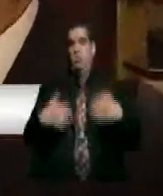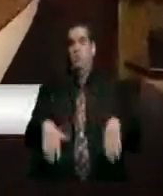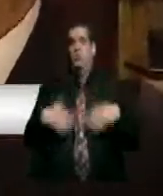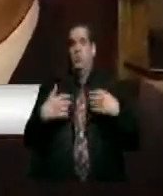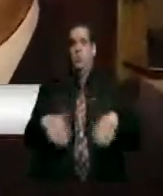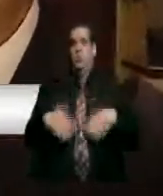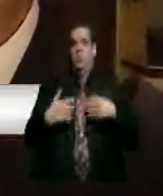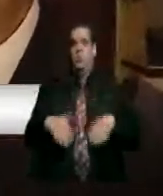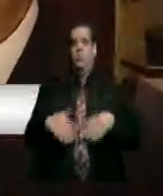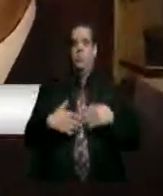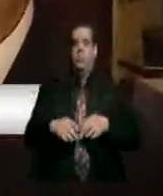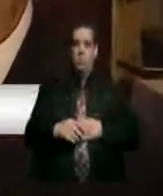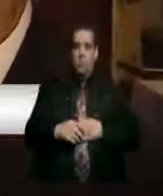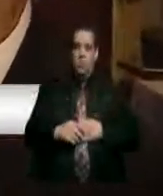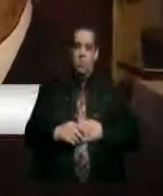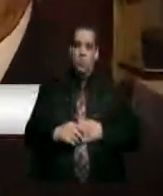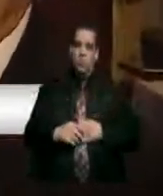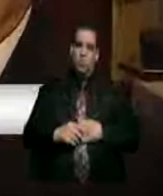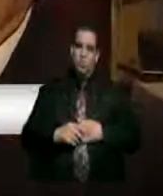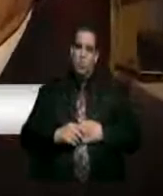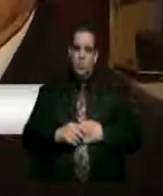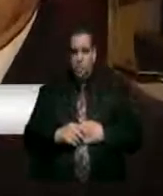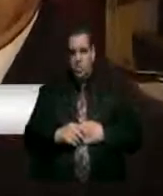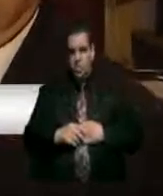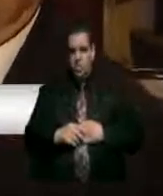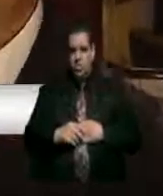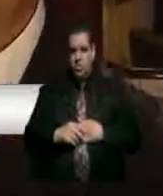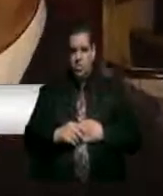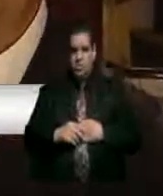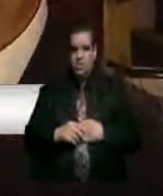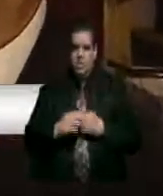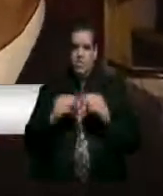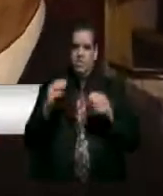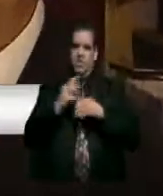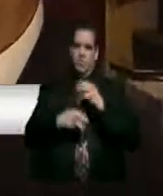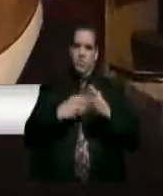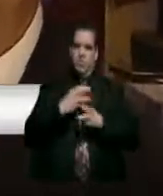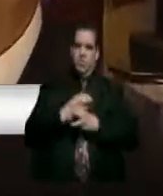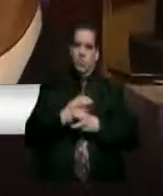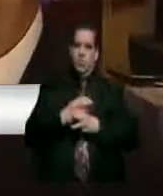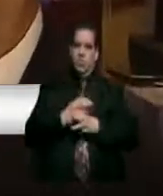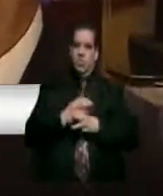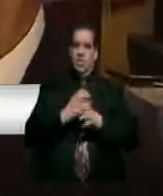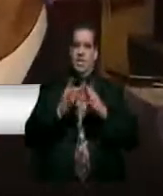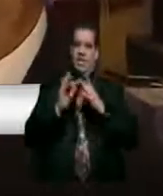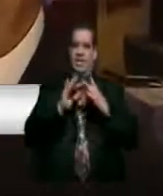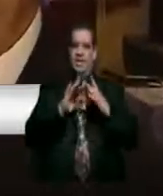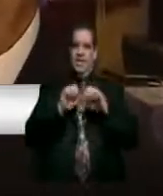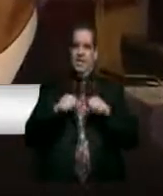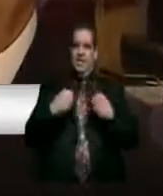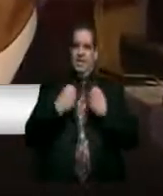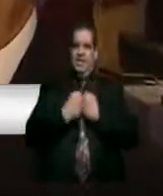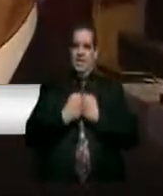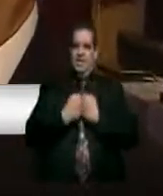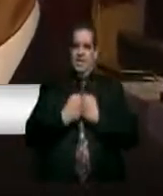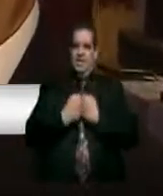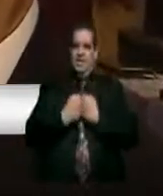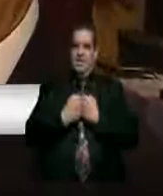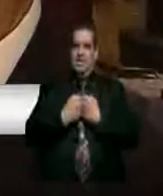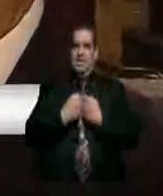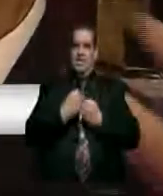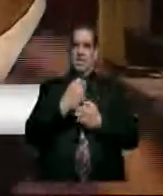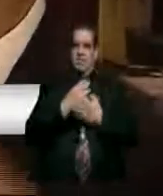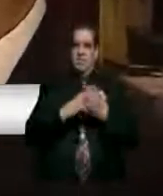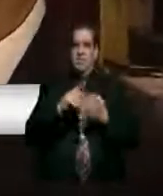y nos ha acercado más. Porque ya esto, ya a nivel mundial, las redes sociales y todos los componentes